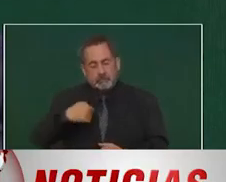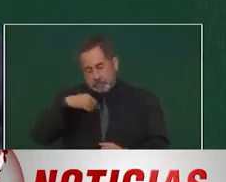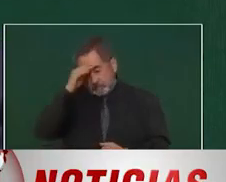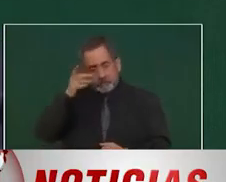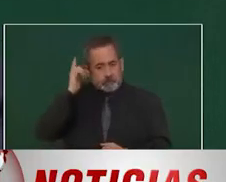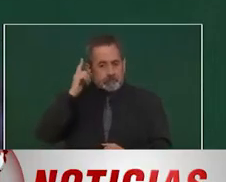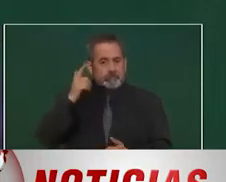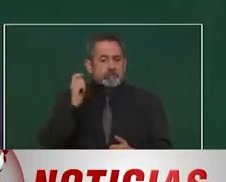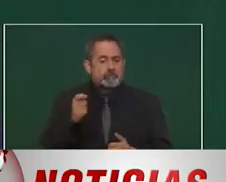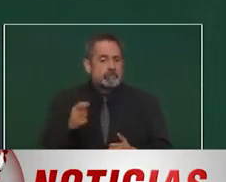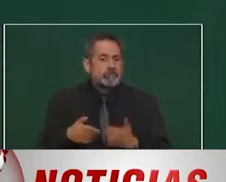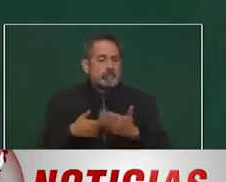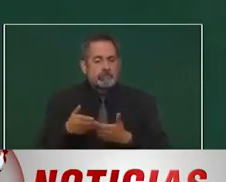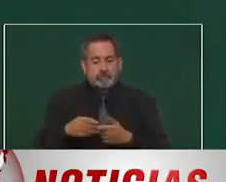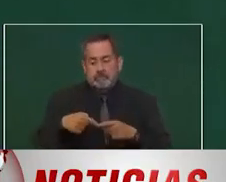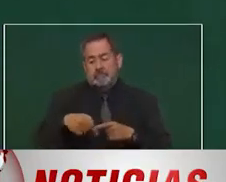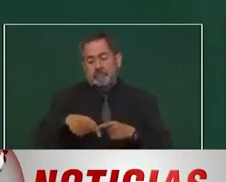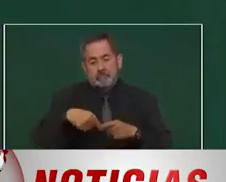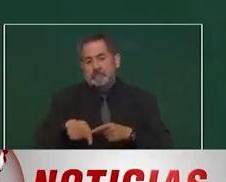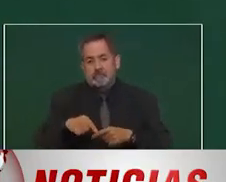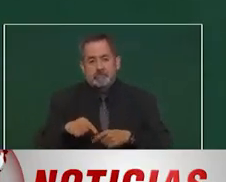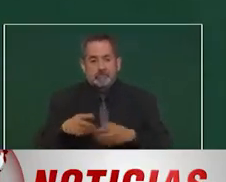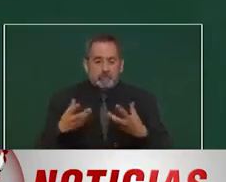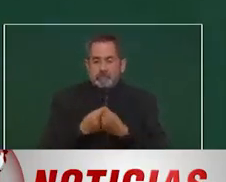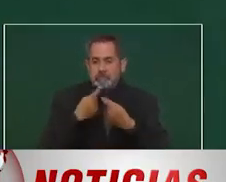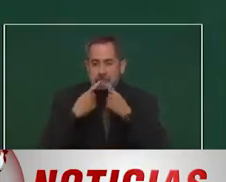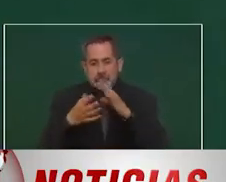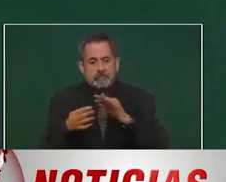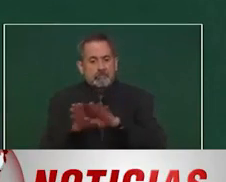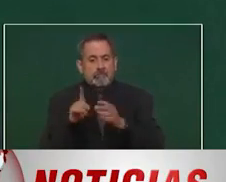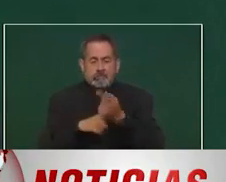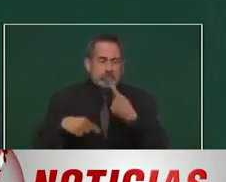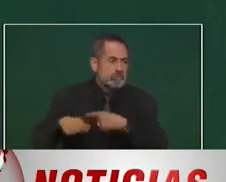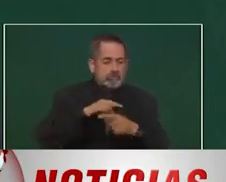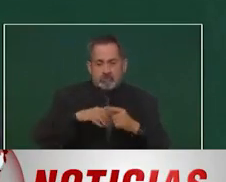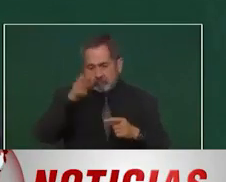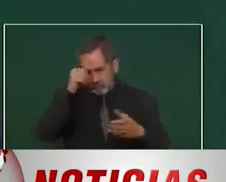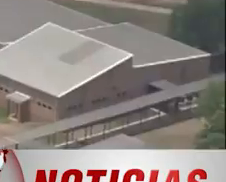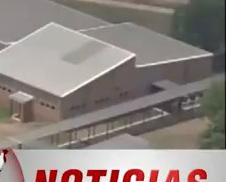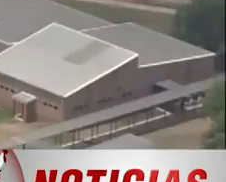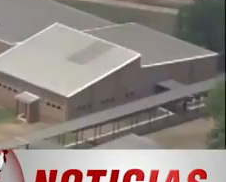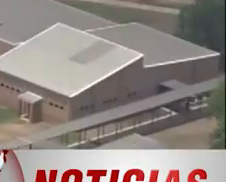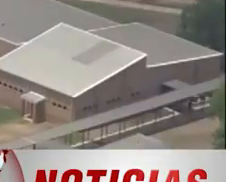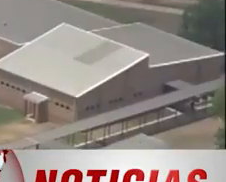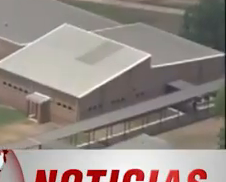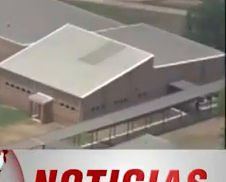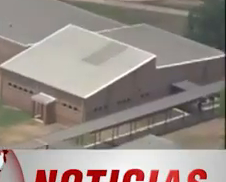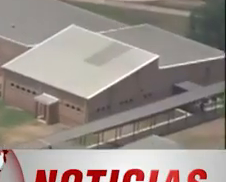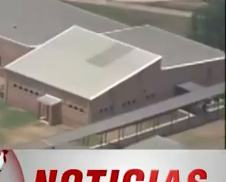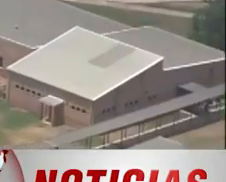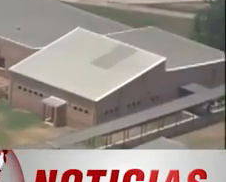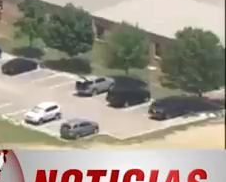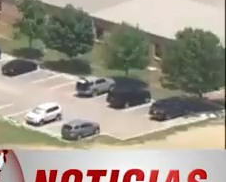El presidente de México, Andrés Manuel López Obrador, lamentó este miércoles el tiroteo en una primaria en la localidad de Uvalde, Texas, en Estados Unidos,